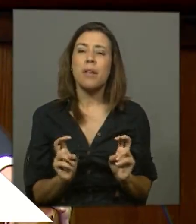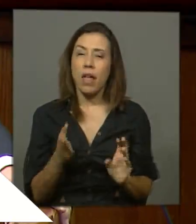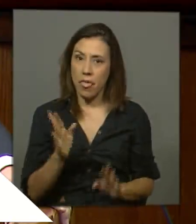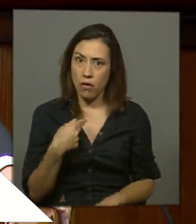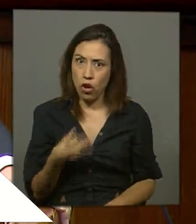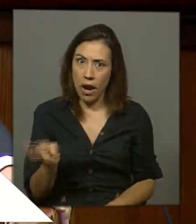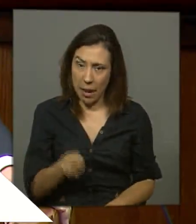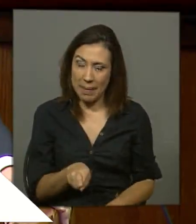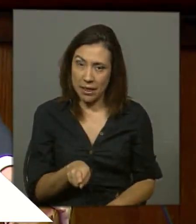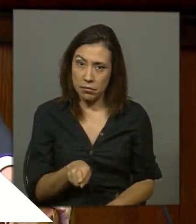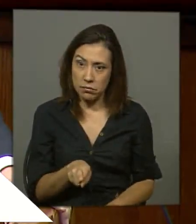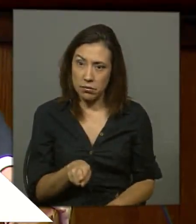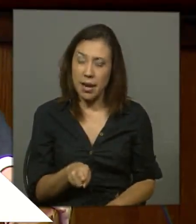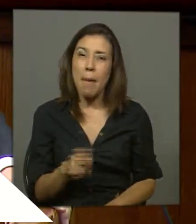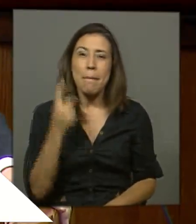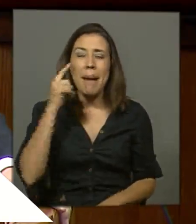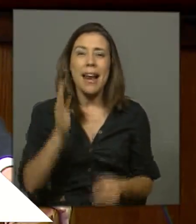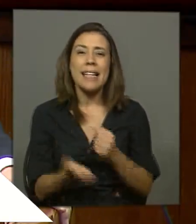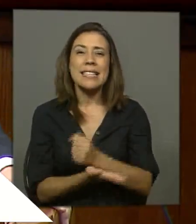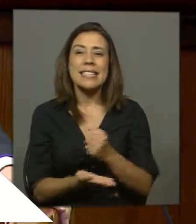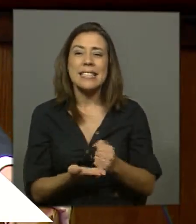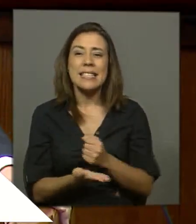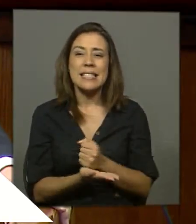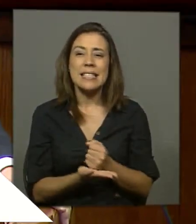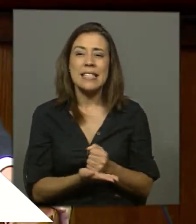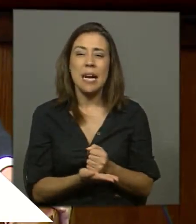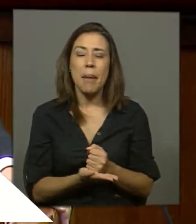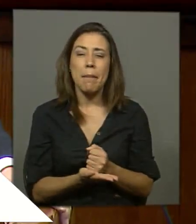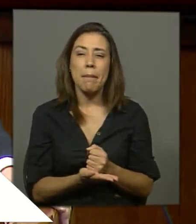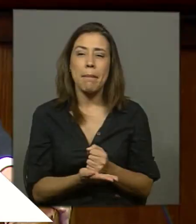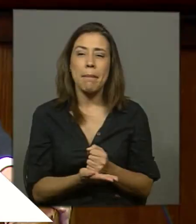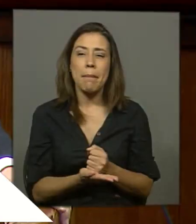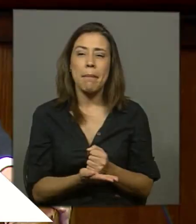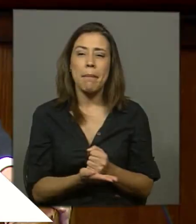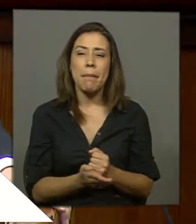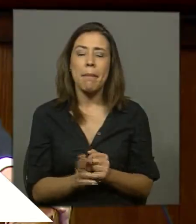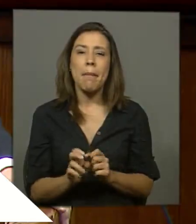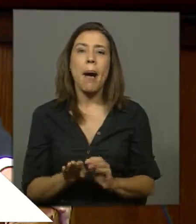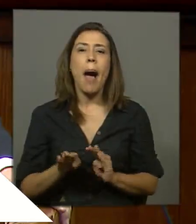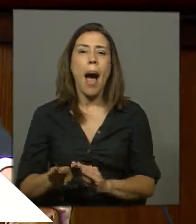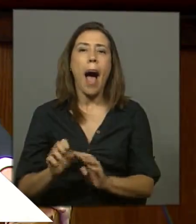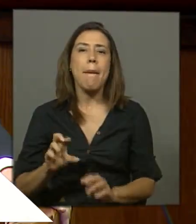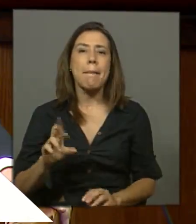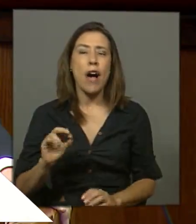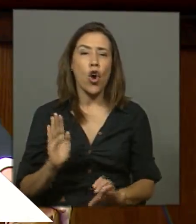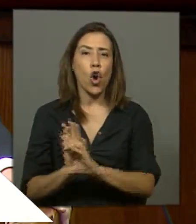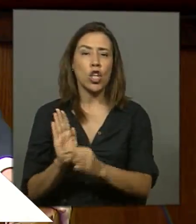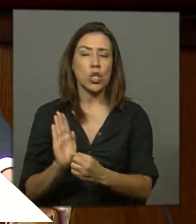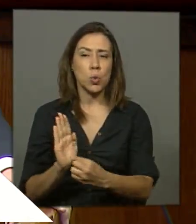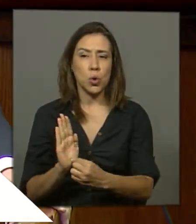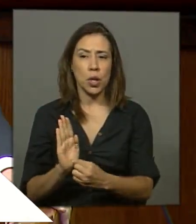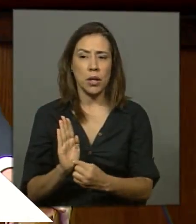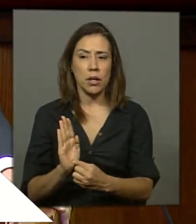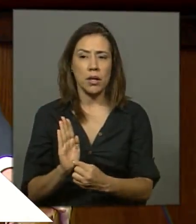repetirlo era la tramitación la vista de una acción de Amparo constitucional que tenía que ver